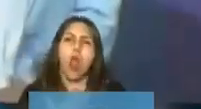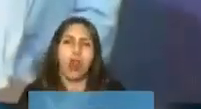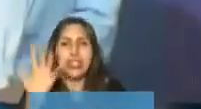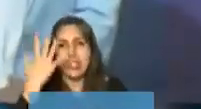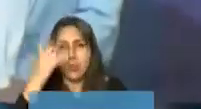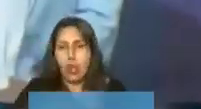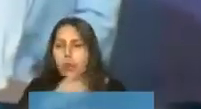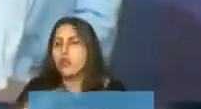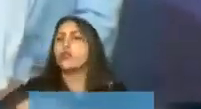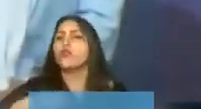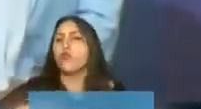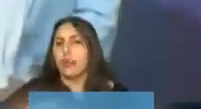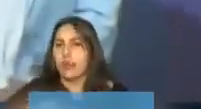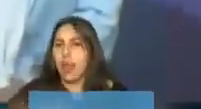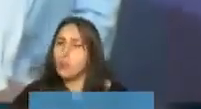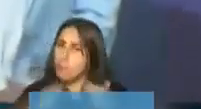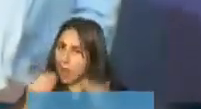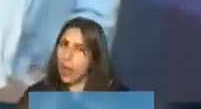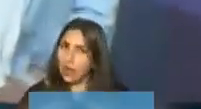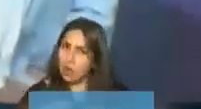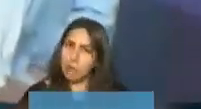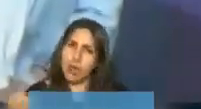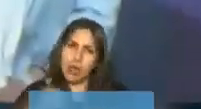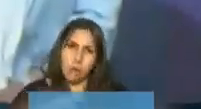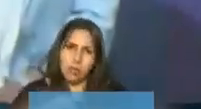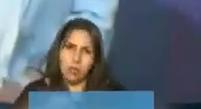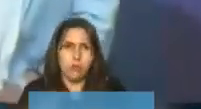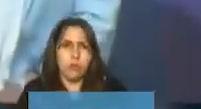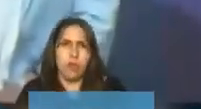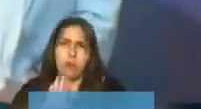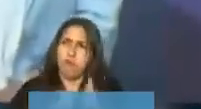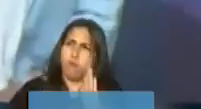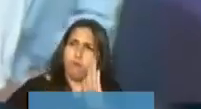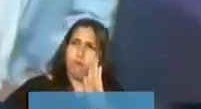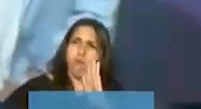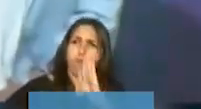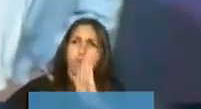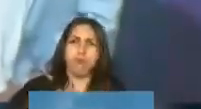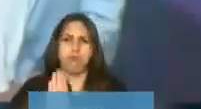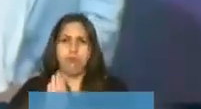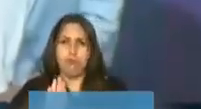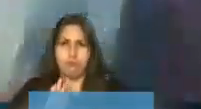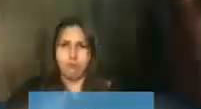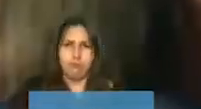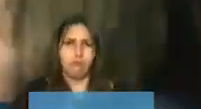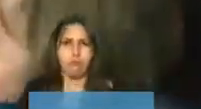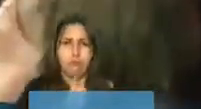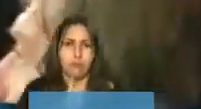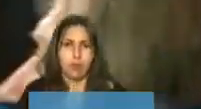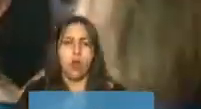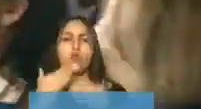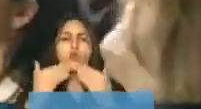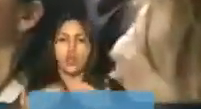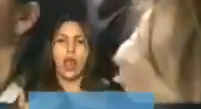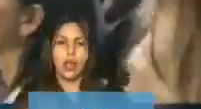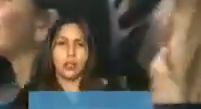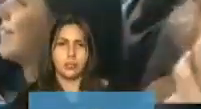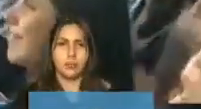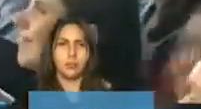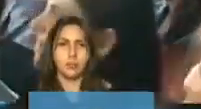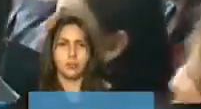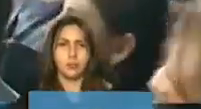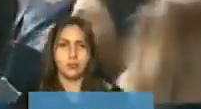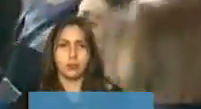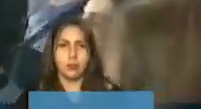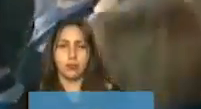vida para que el país se ponga de pie, levante la frente y se eche a andar. Muchísimas gracias.